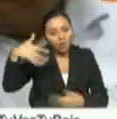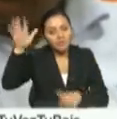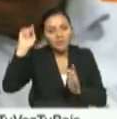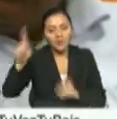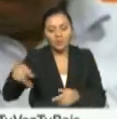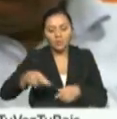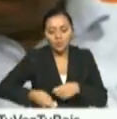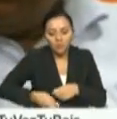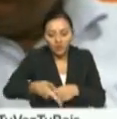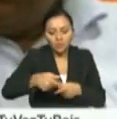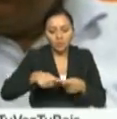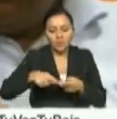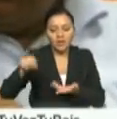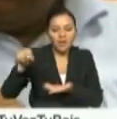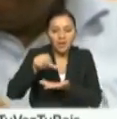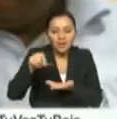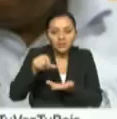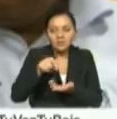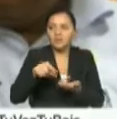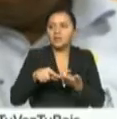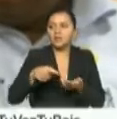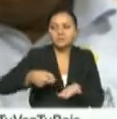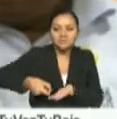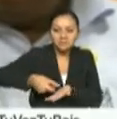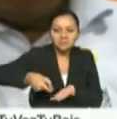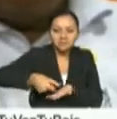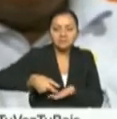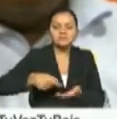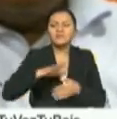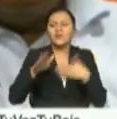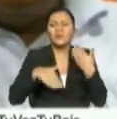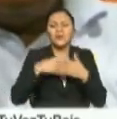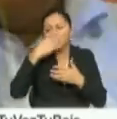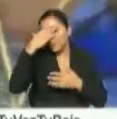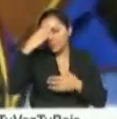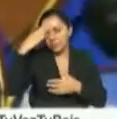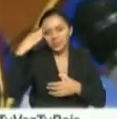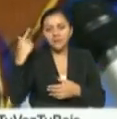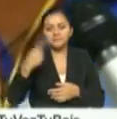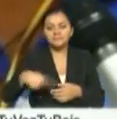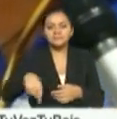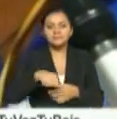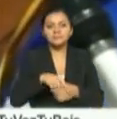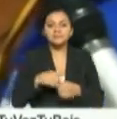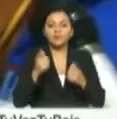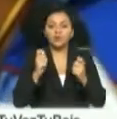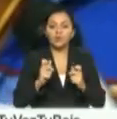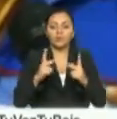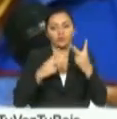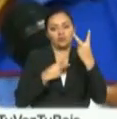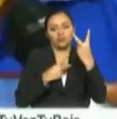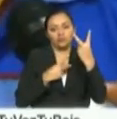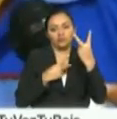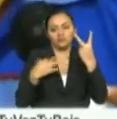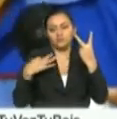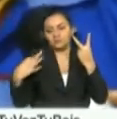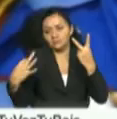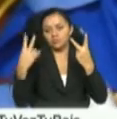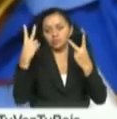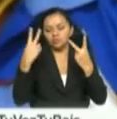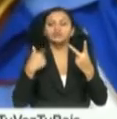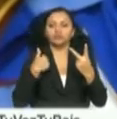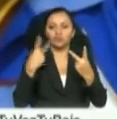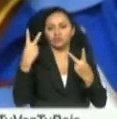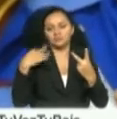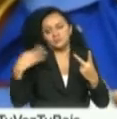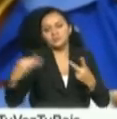la rayuela, las canicas, muchos juegos que ya se han quedado en el olvido prácticamente. Tuve la oportunidad de participar en 2 increíbles juegos y en